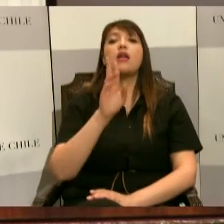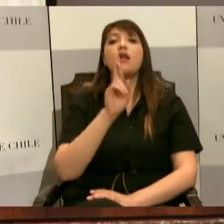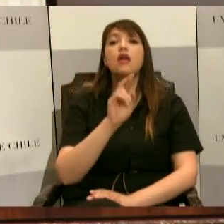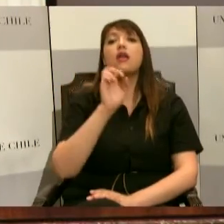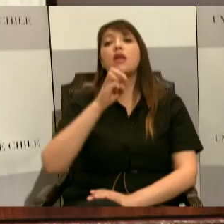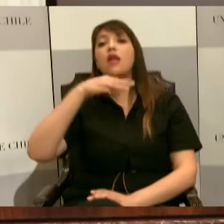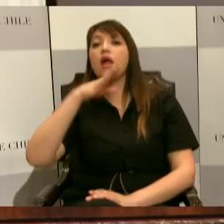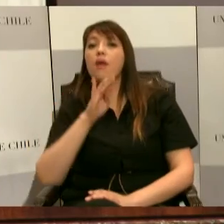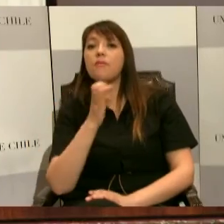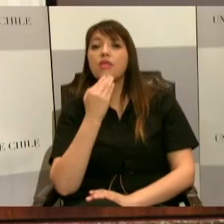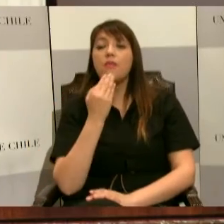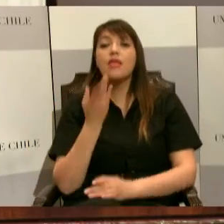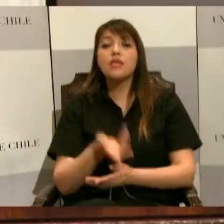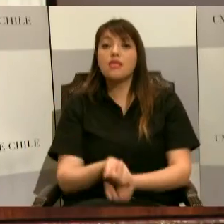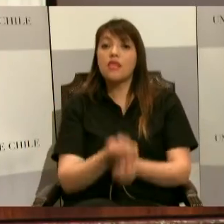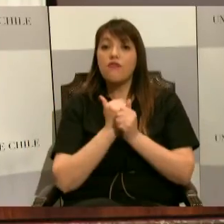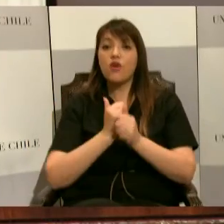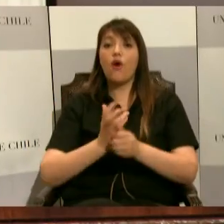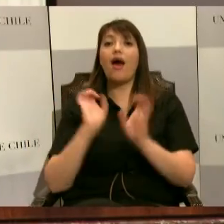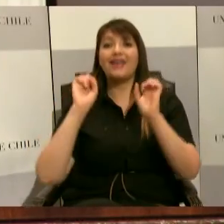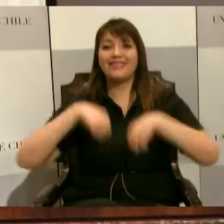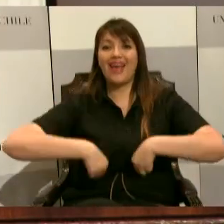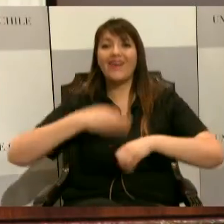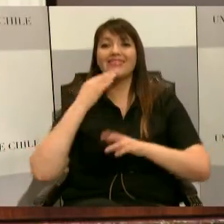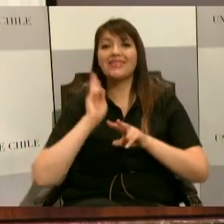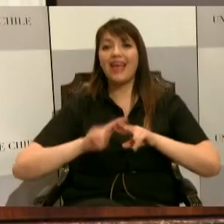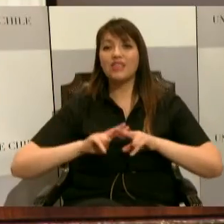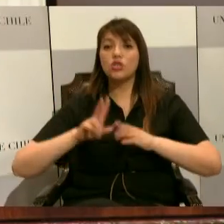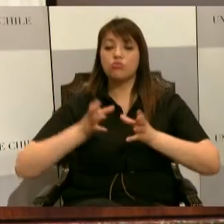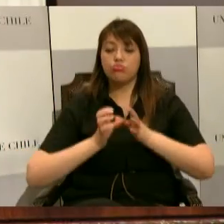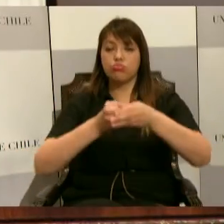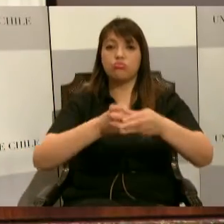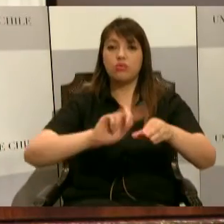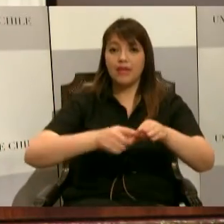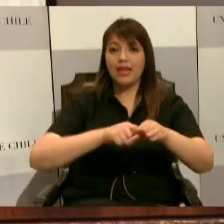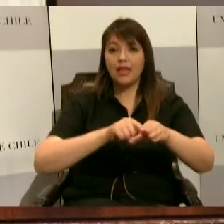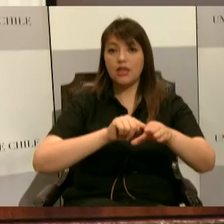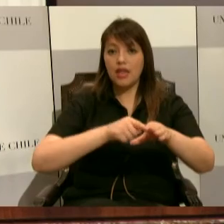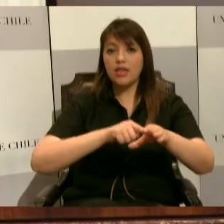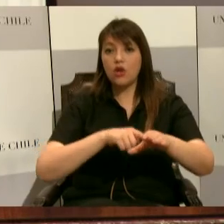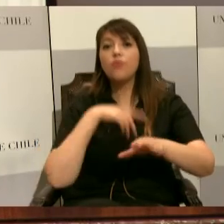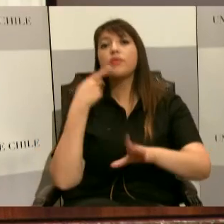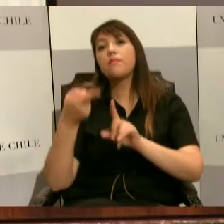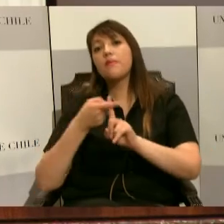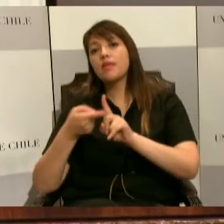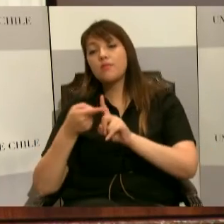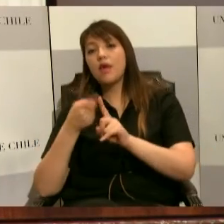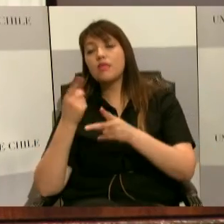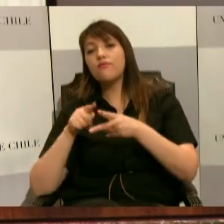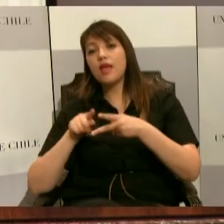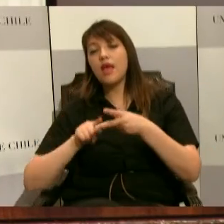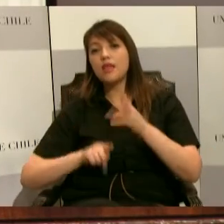aceptado este desafío. Así, se constituyó un Comité Técnico Internacional y un Comité Asesor Nacional en que participan distintos